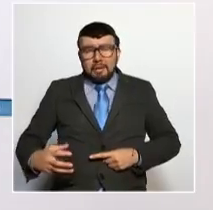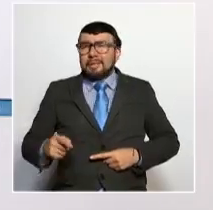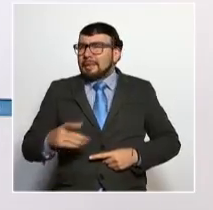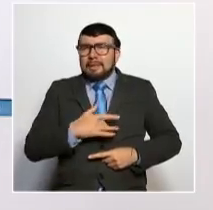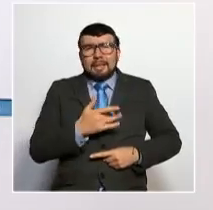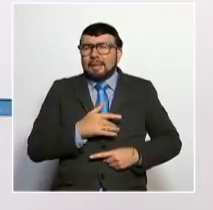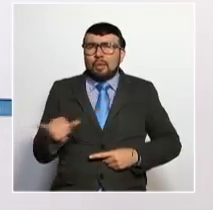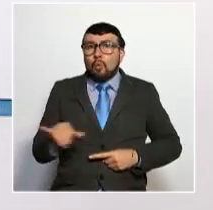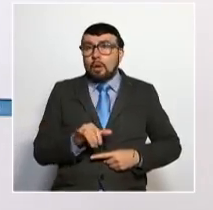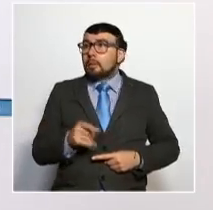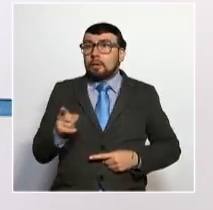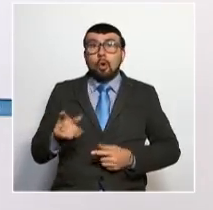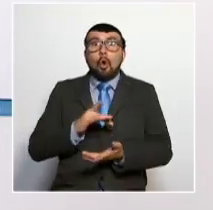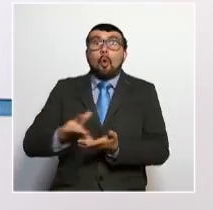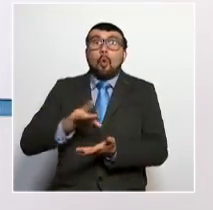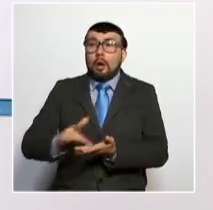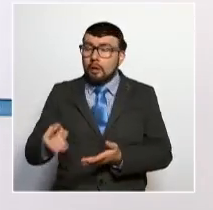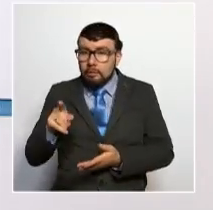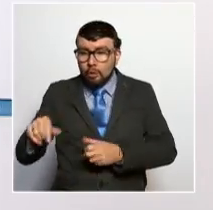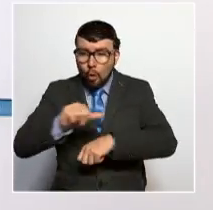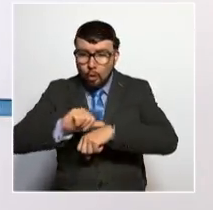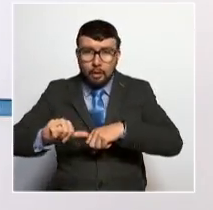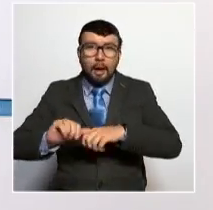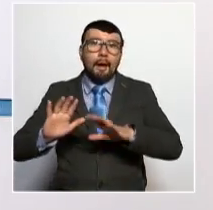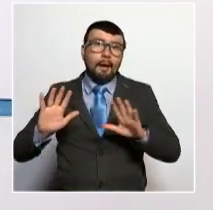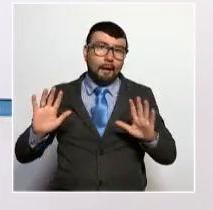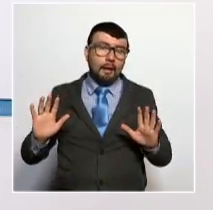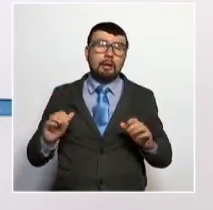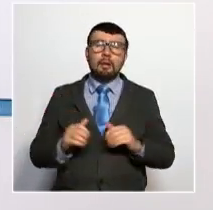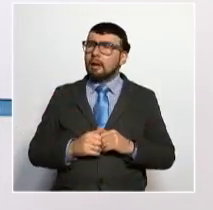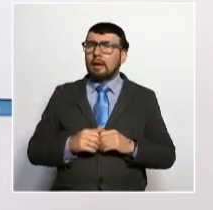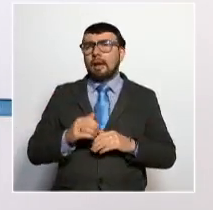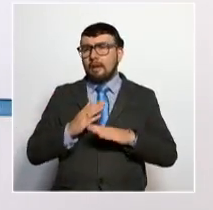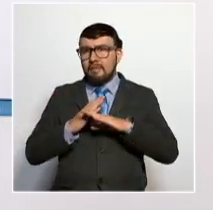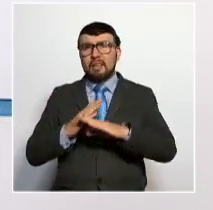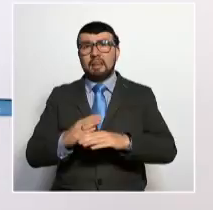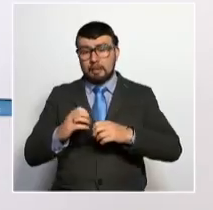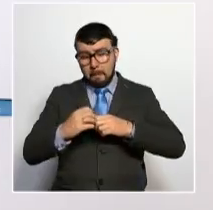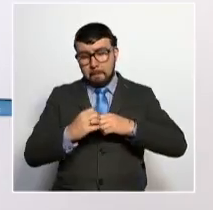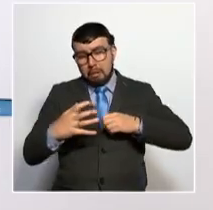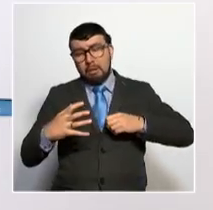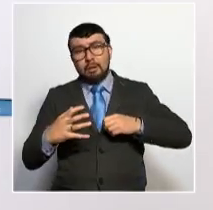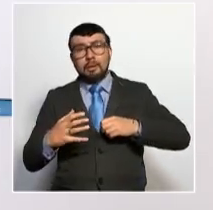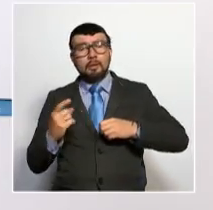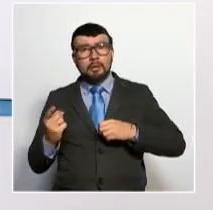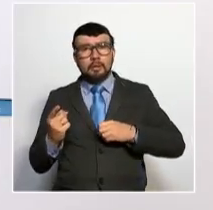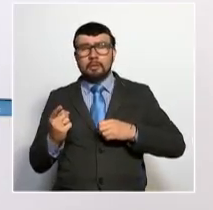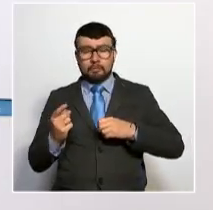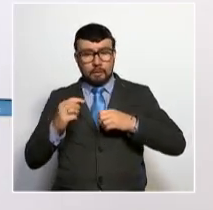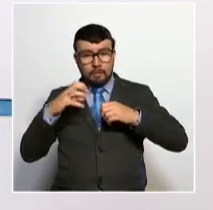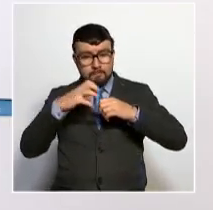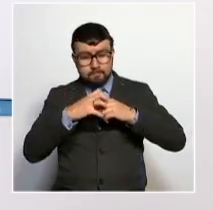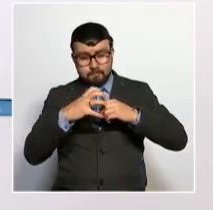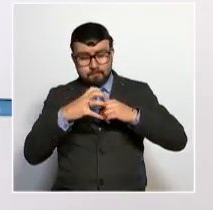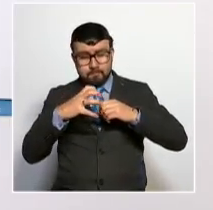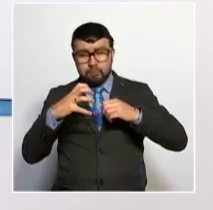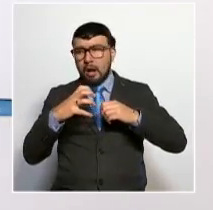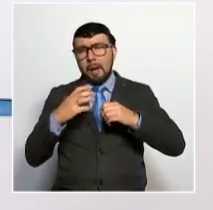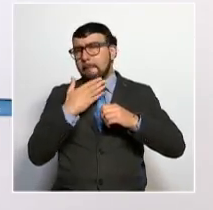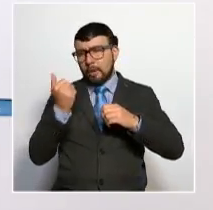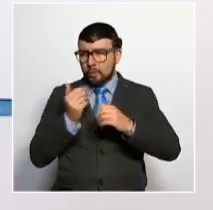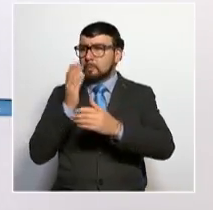paciente va a ser operada de urgencia. Por esto cada vez para evitar que se rompa, entonces cuando esto sucede, inmediatamente la paciente va a ir a